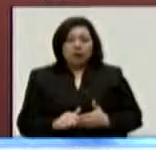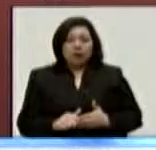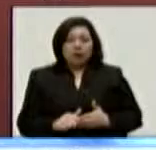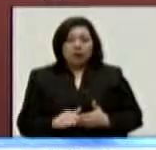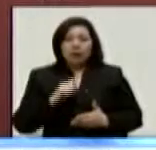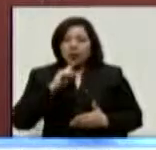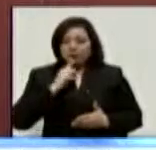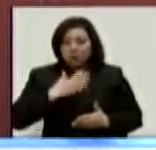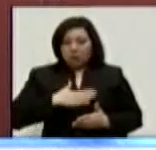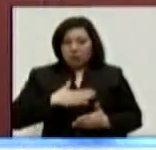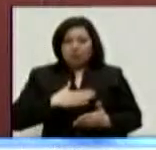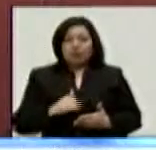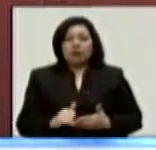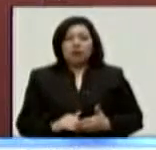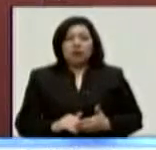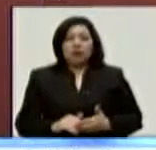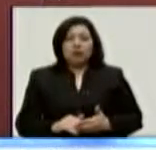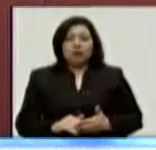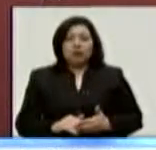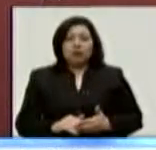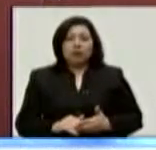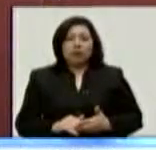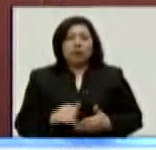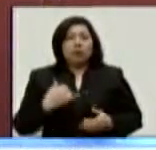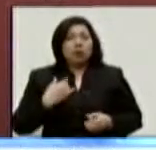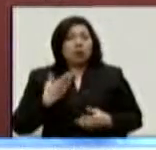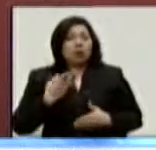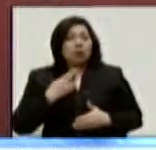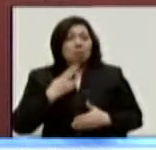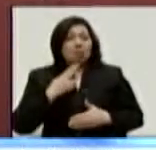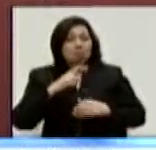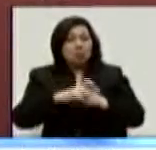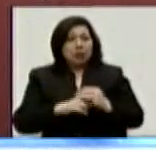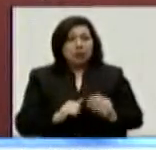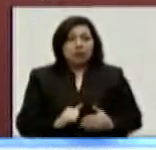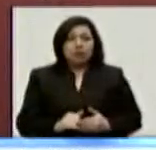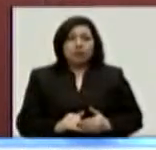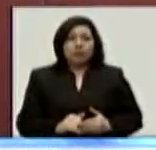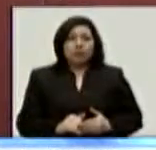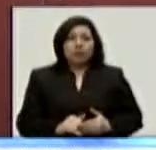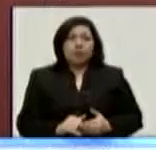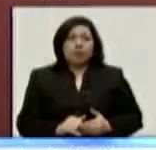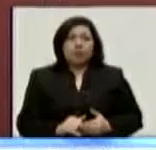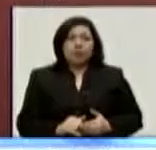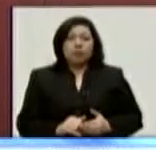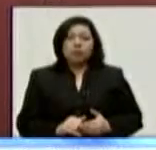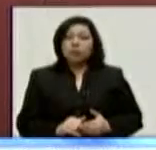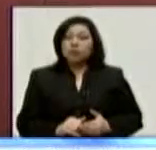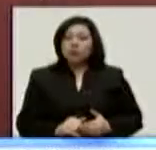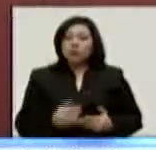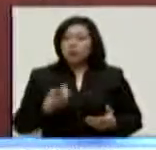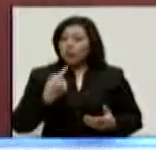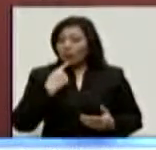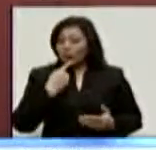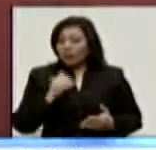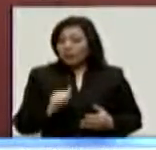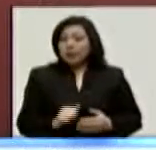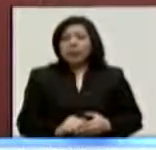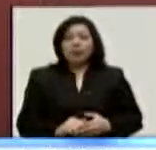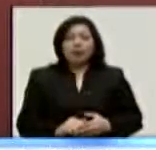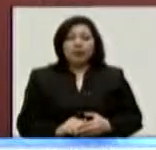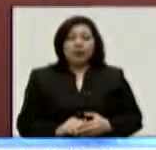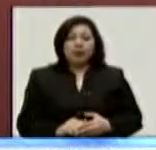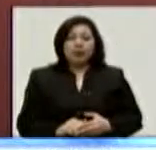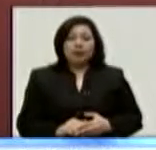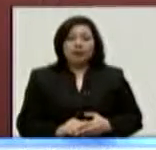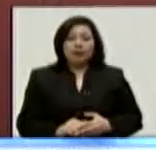de propiedad de Petroperú le están costando al país casi $400 millones al año? ¿Eso es lo que nos está diciendo? Lo que le